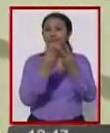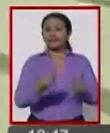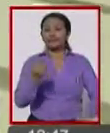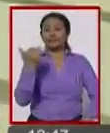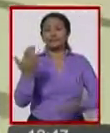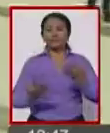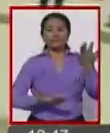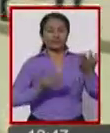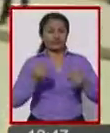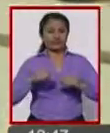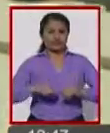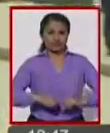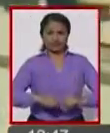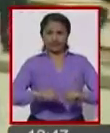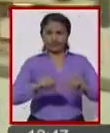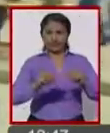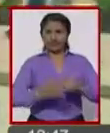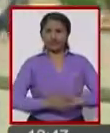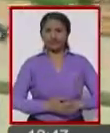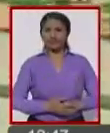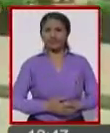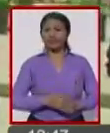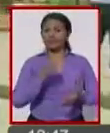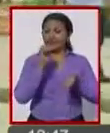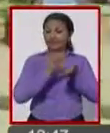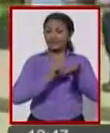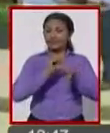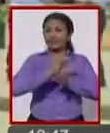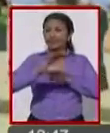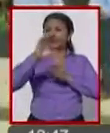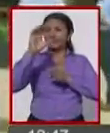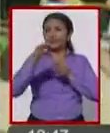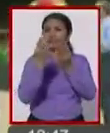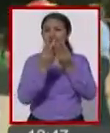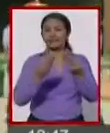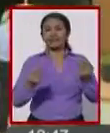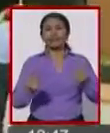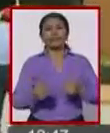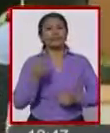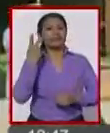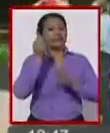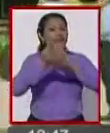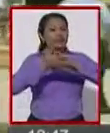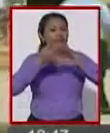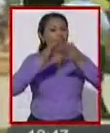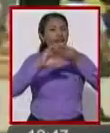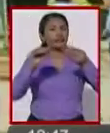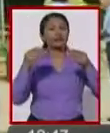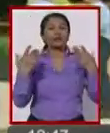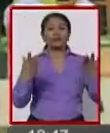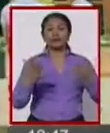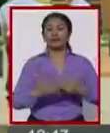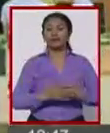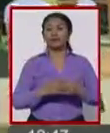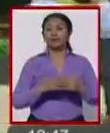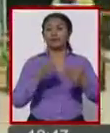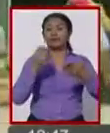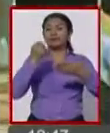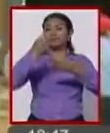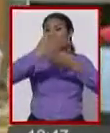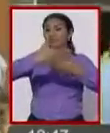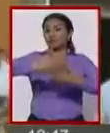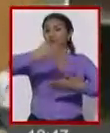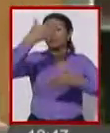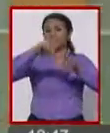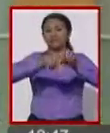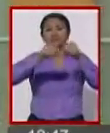estas llamas. Este incendio continúa todavía, no ha sido sofocado. Como podemos ver en las imágenes, quiero comentarles, han roto varias